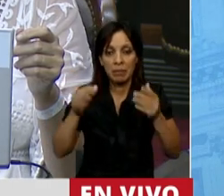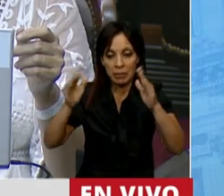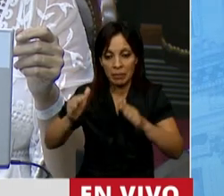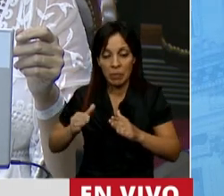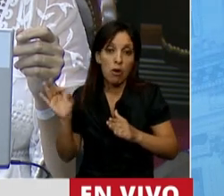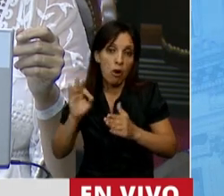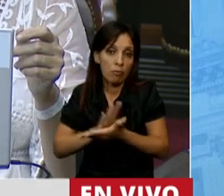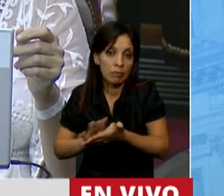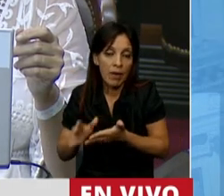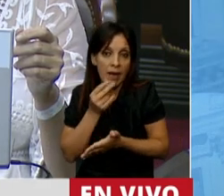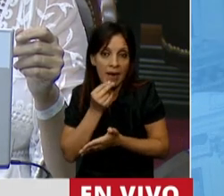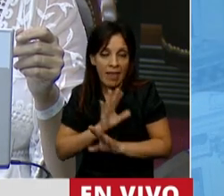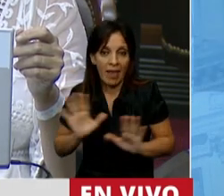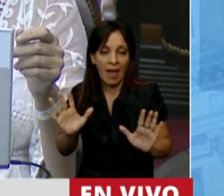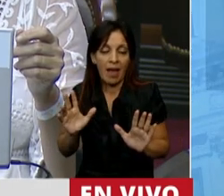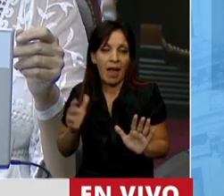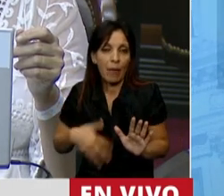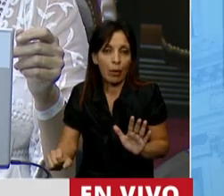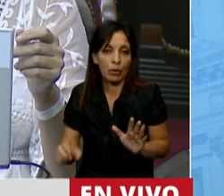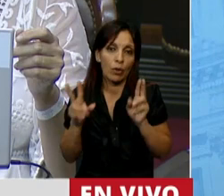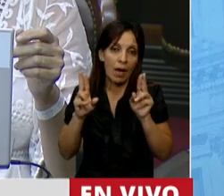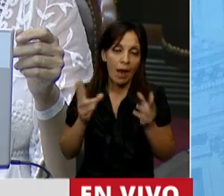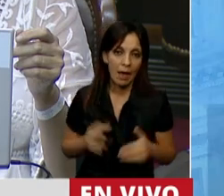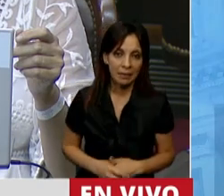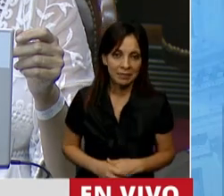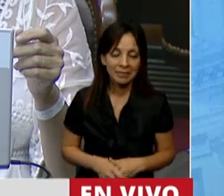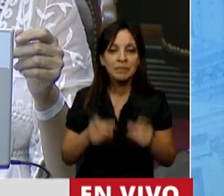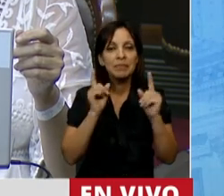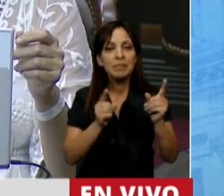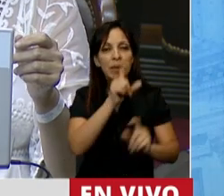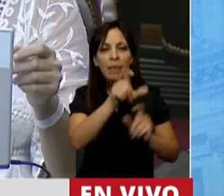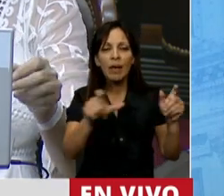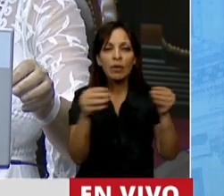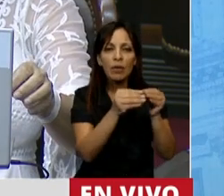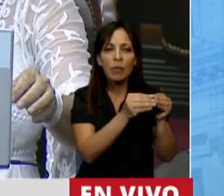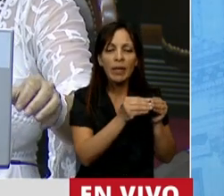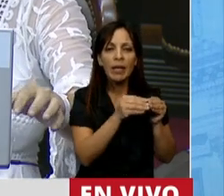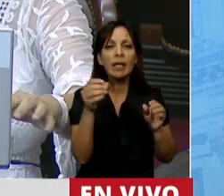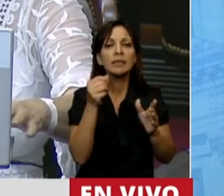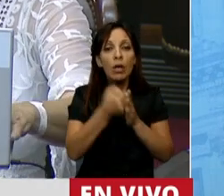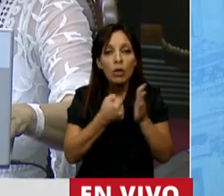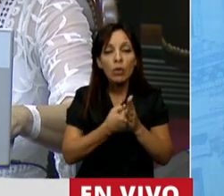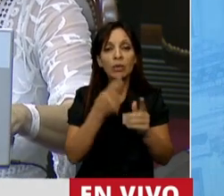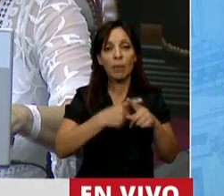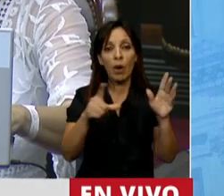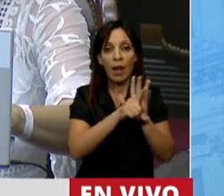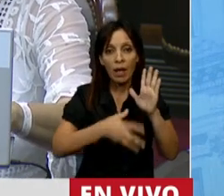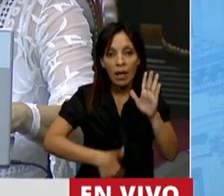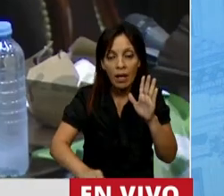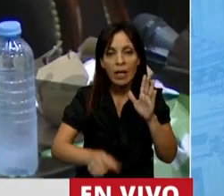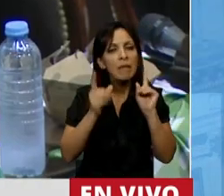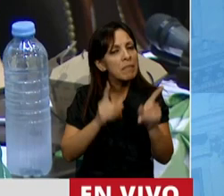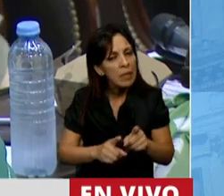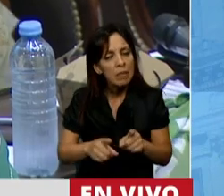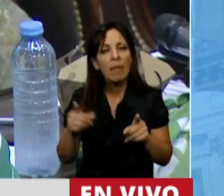haya abortos. Son las mismas compañeras que luchan por la legalización del aborto, las que incansablemente luchan